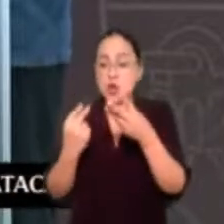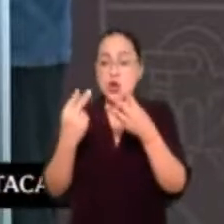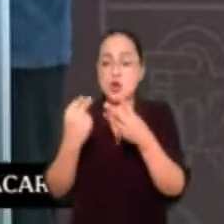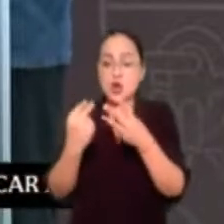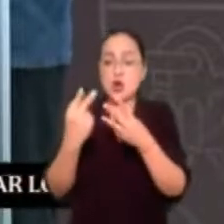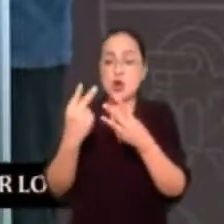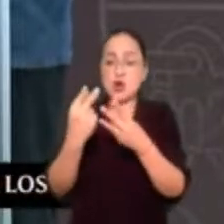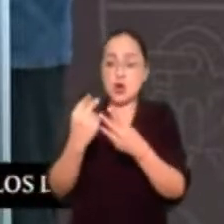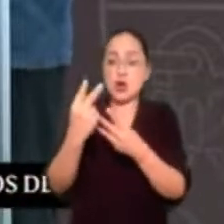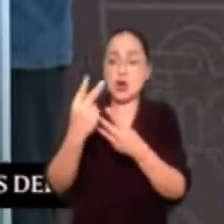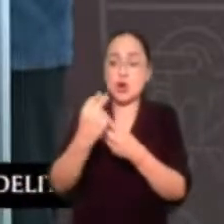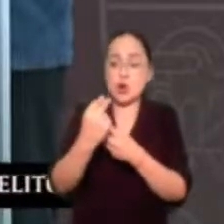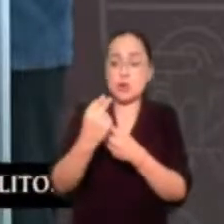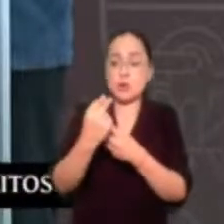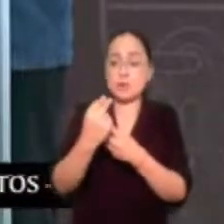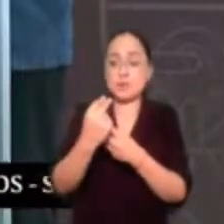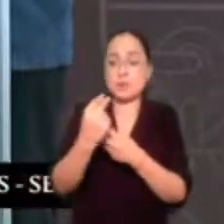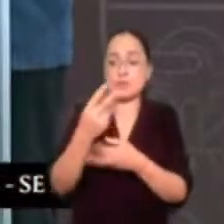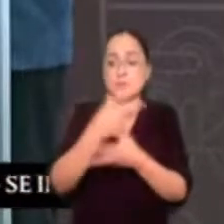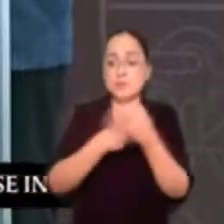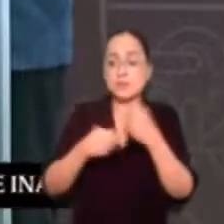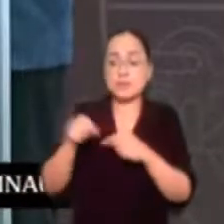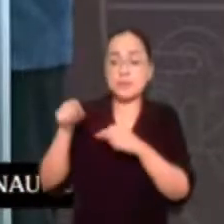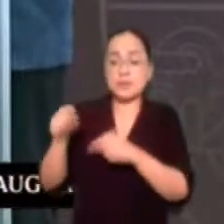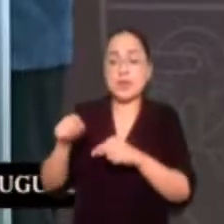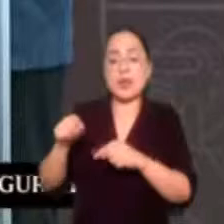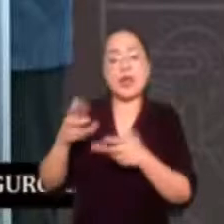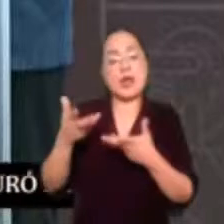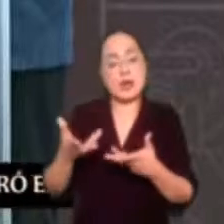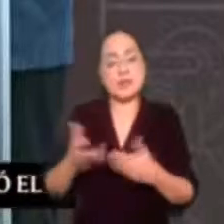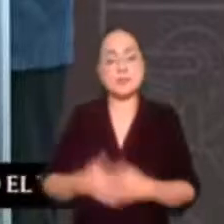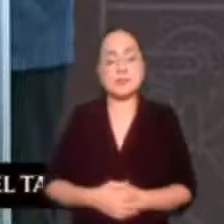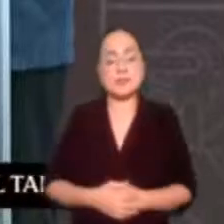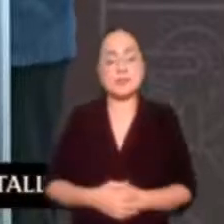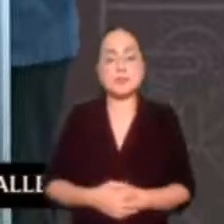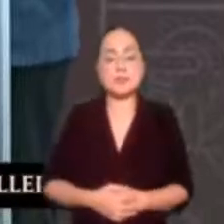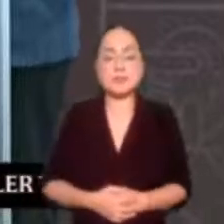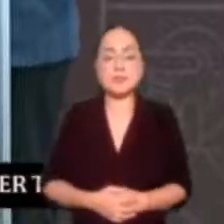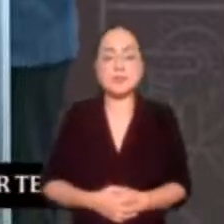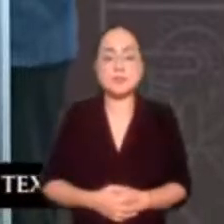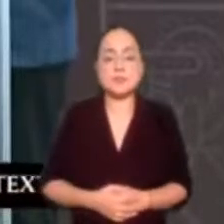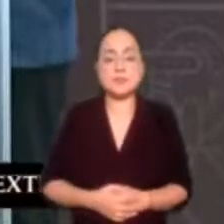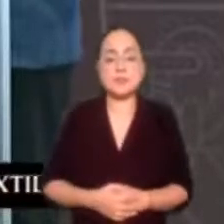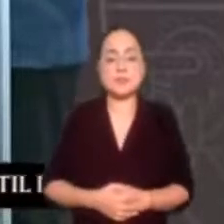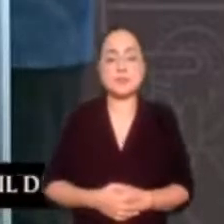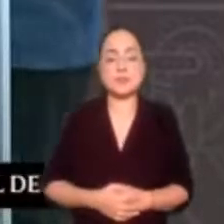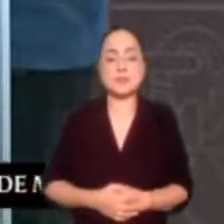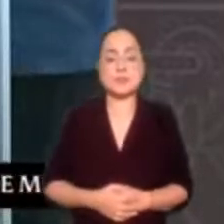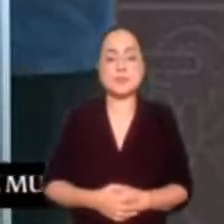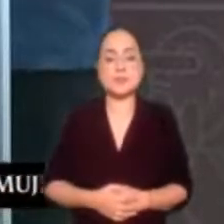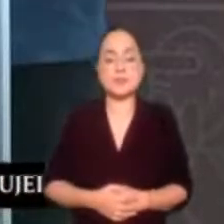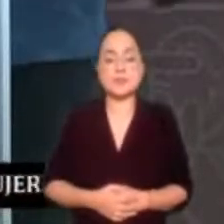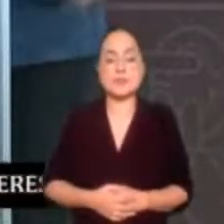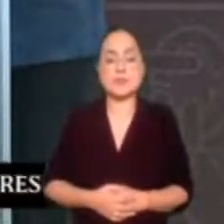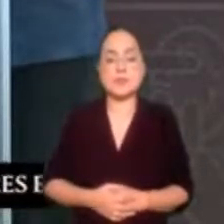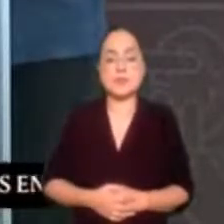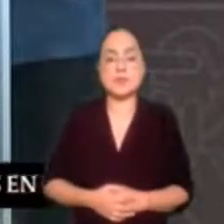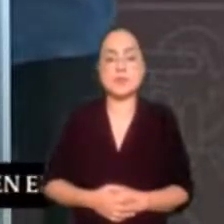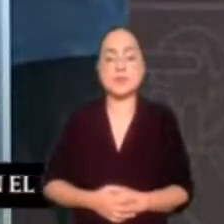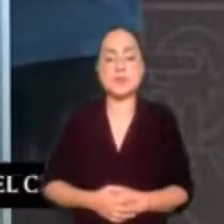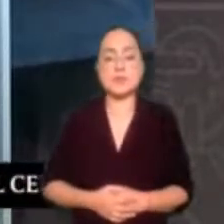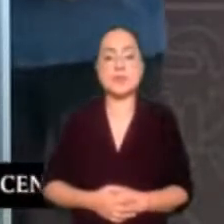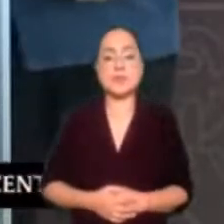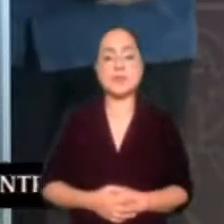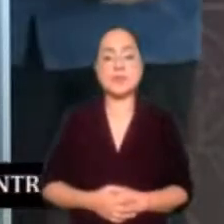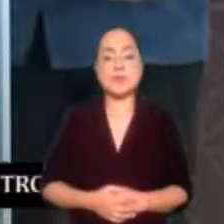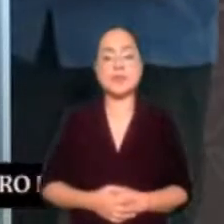diálogo o de alternativas, digamos, conciliadas para efecto de cumplir con ellas. ¿Es lo que se debe que se haya retenido ese dinero y no haya podido poder humano para poder pagar el